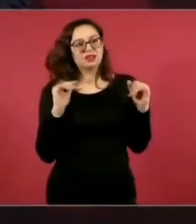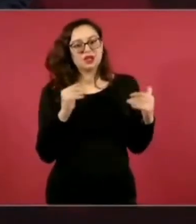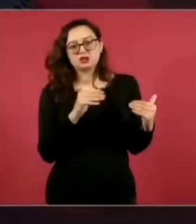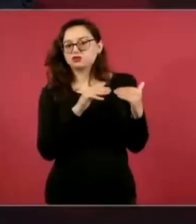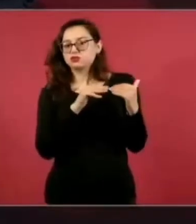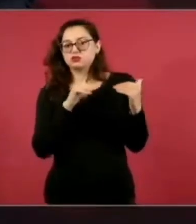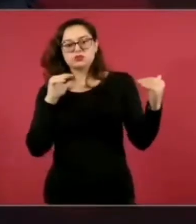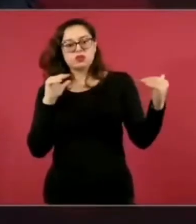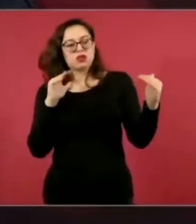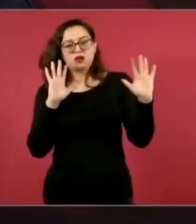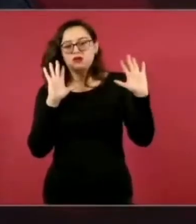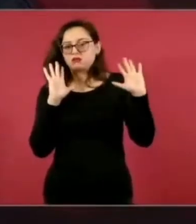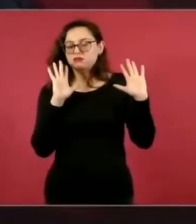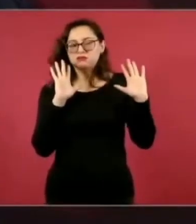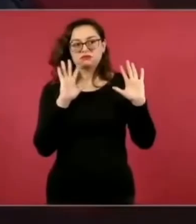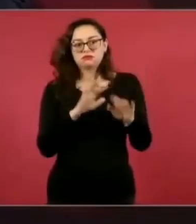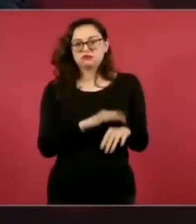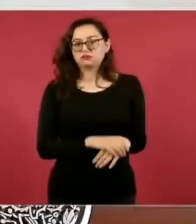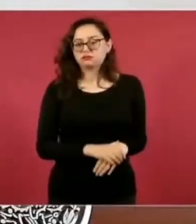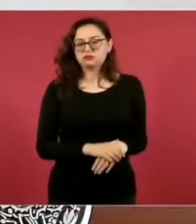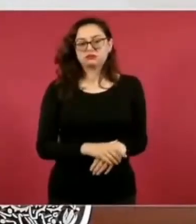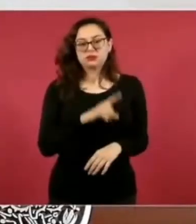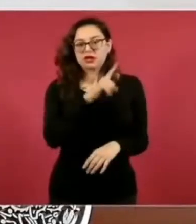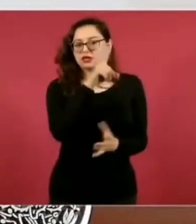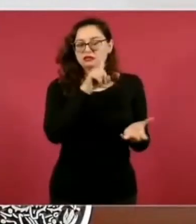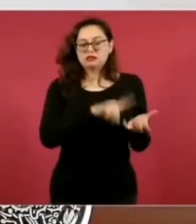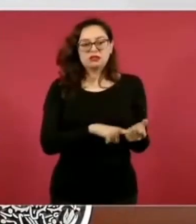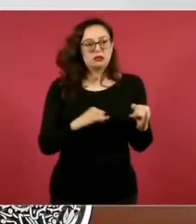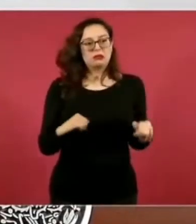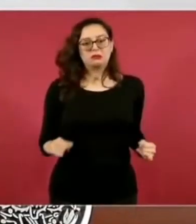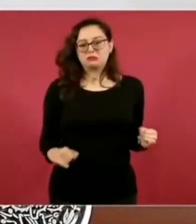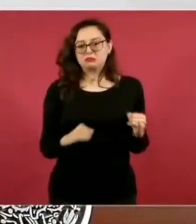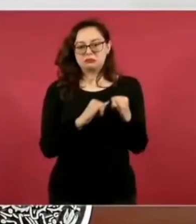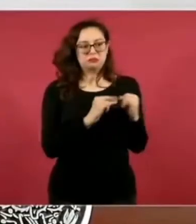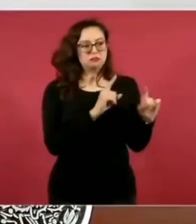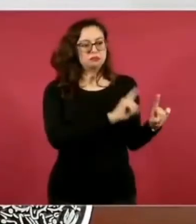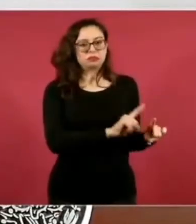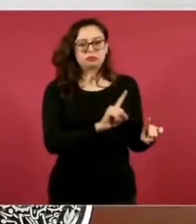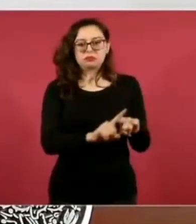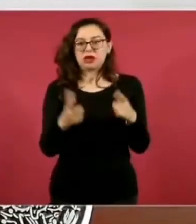tiene varias instituciones, tiene agencias,